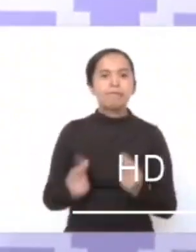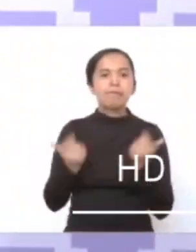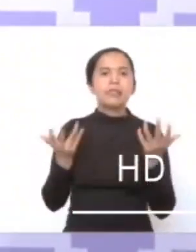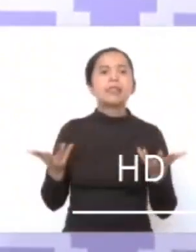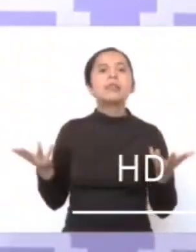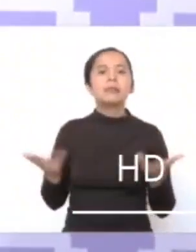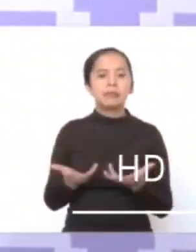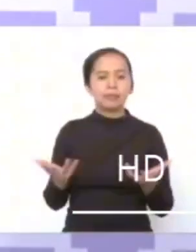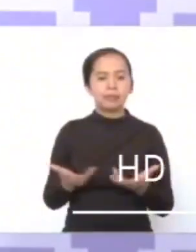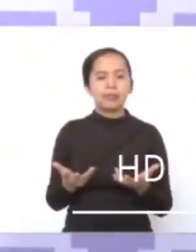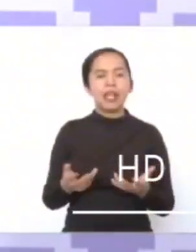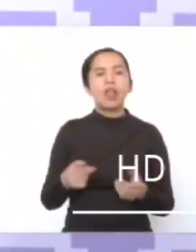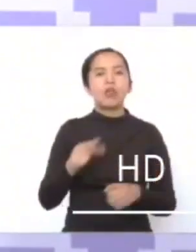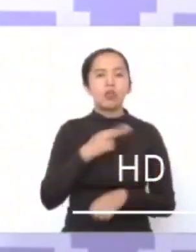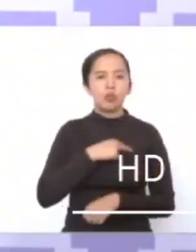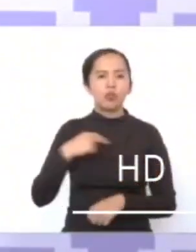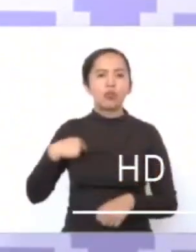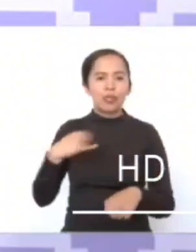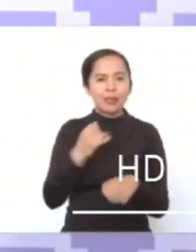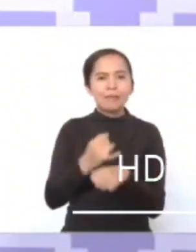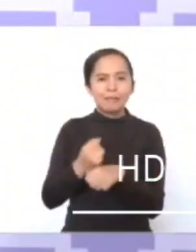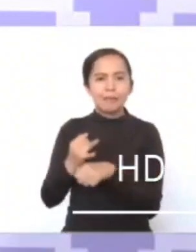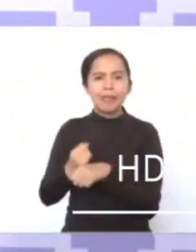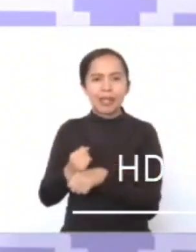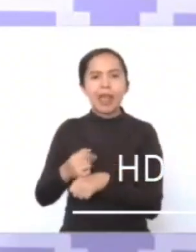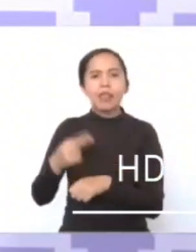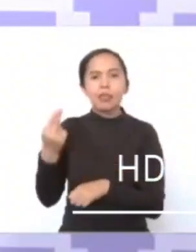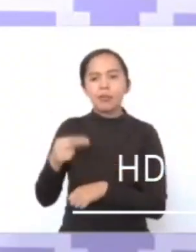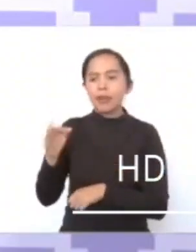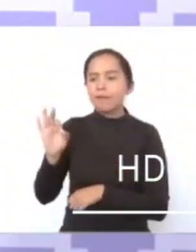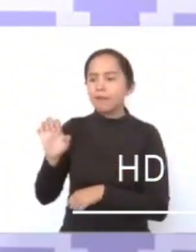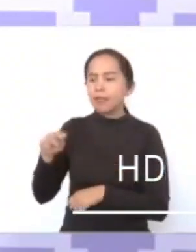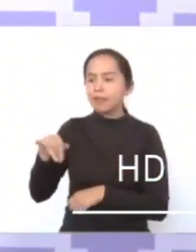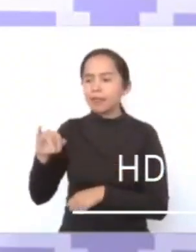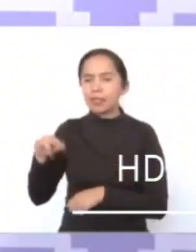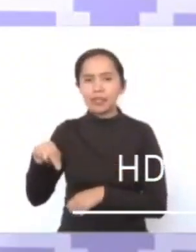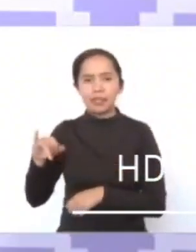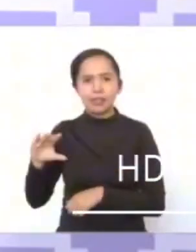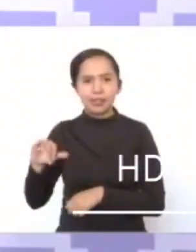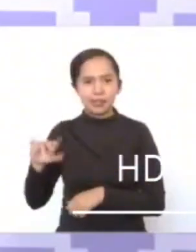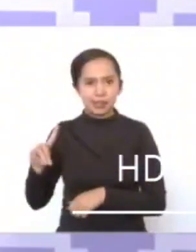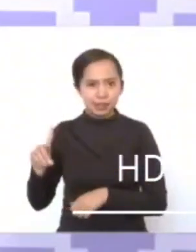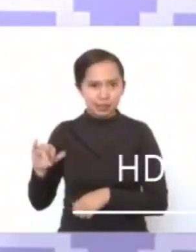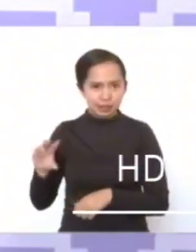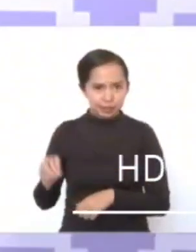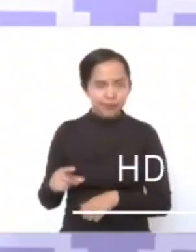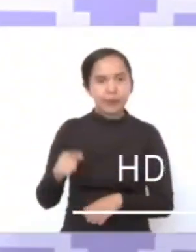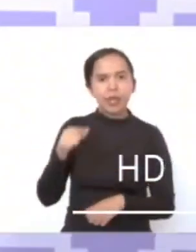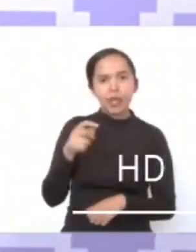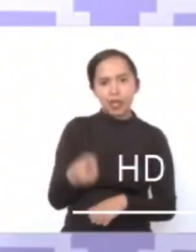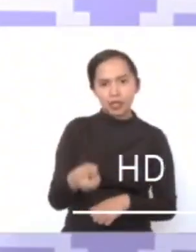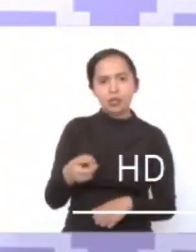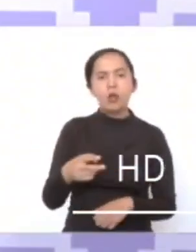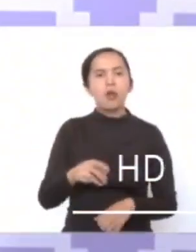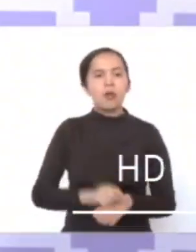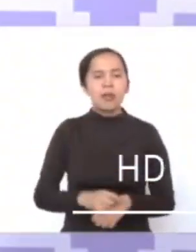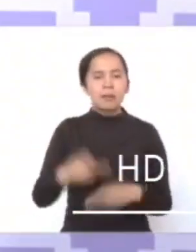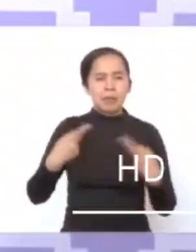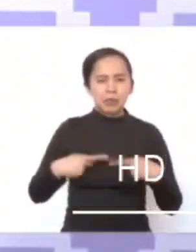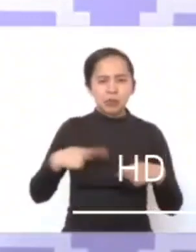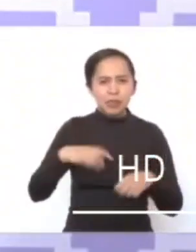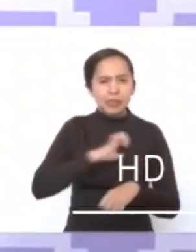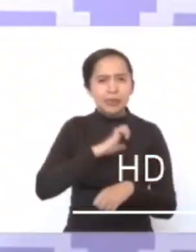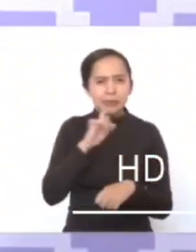aplicamos el protocolo para investigarlo como feminicidio, con los estándares más altos, objetivos, profesionales